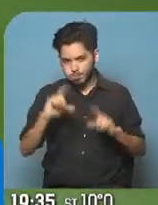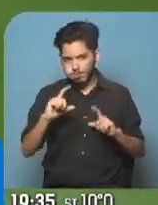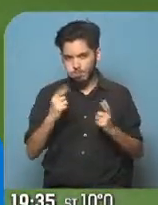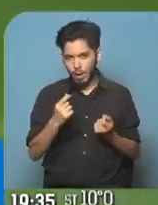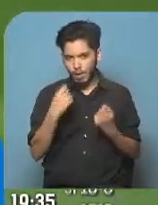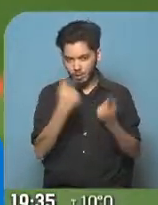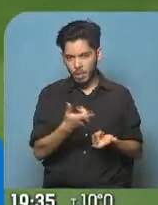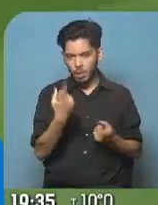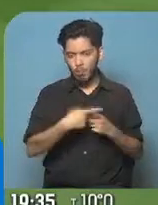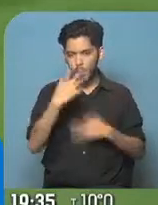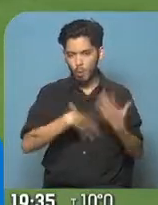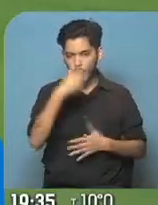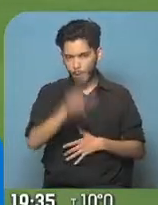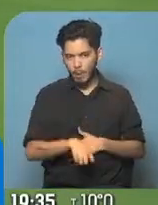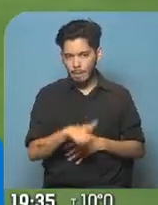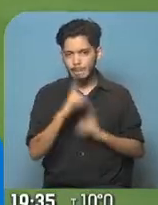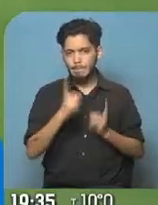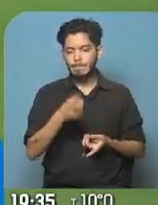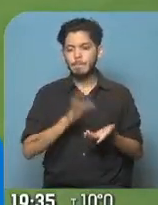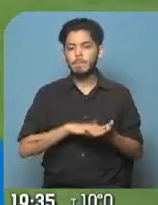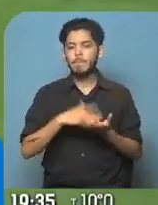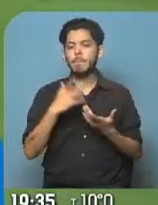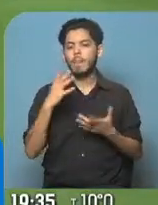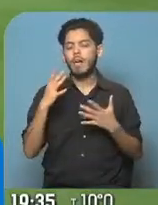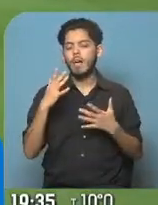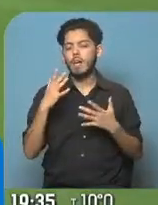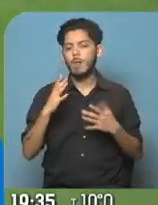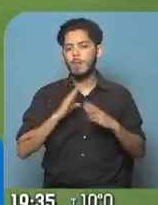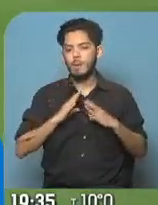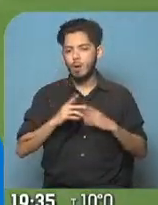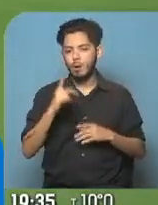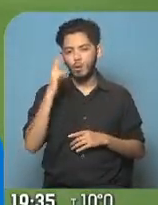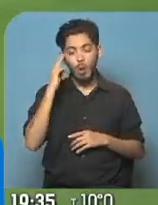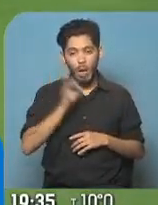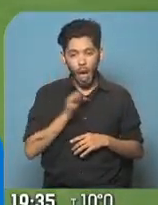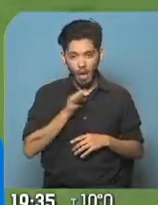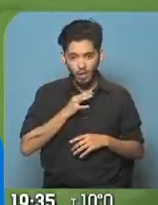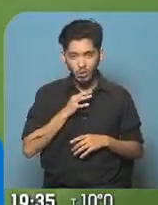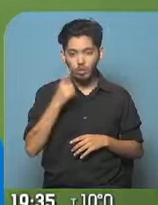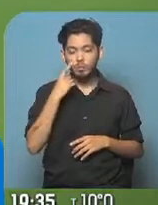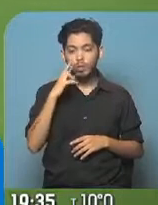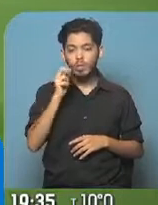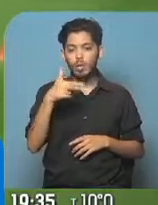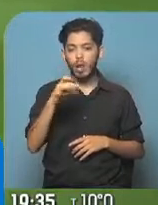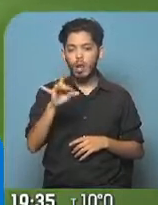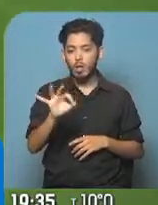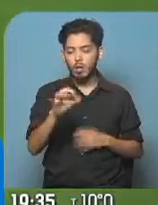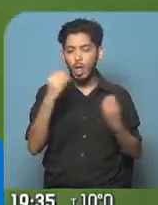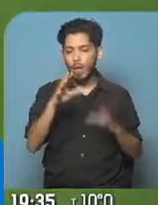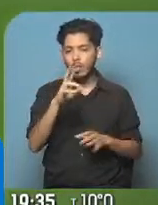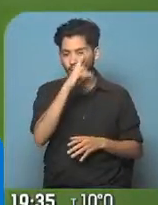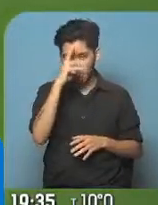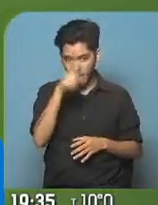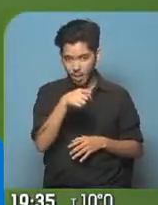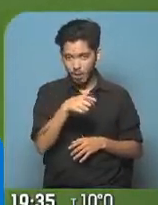pero sí desde lo que tiene que ver con lo deportivo. Después de casi una década, 9 años, Ronaldo deja el Bernabéu, deja el